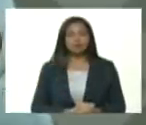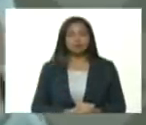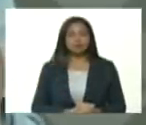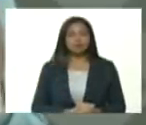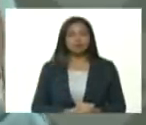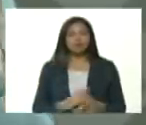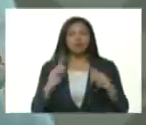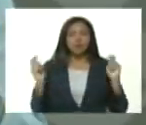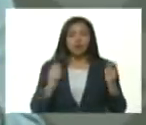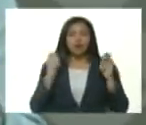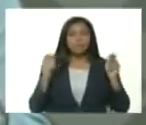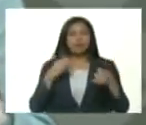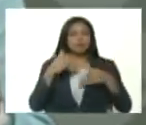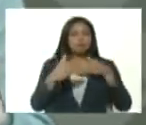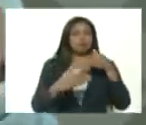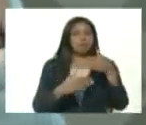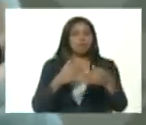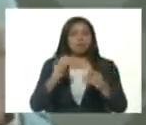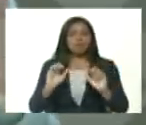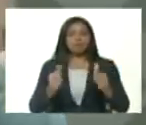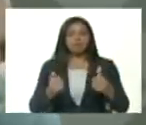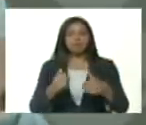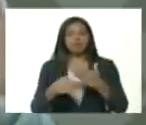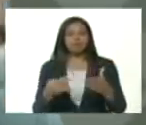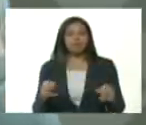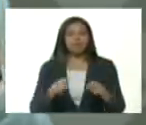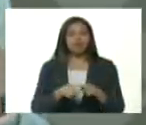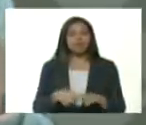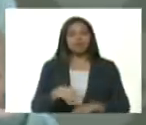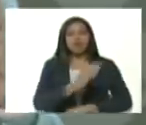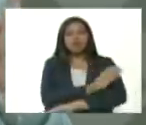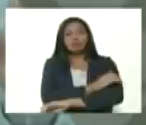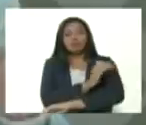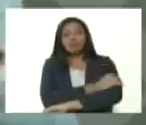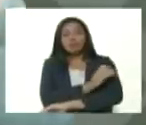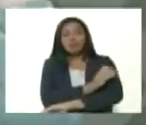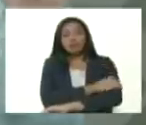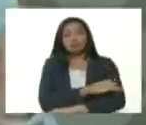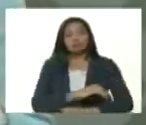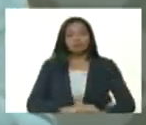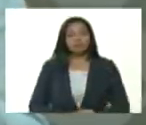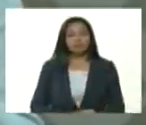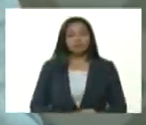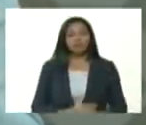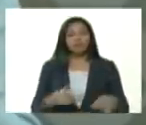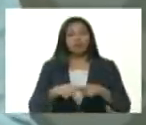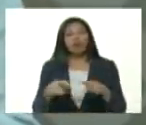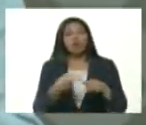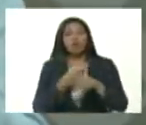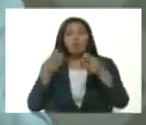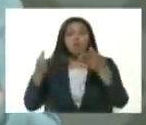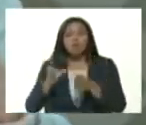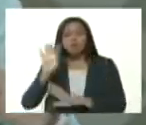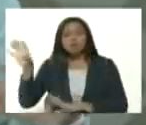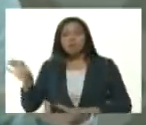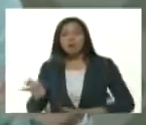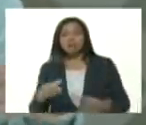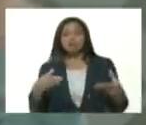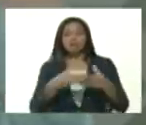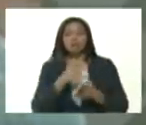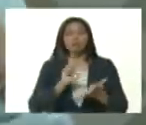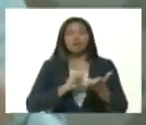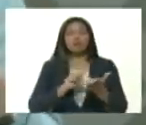una campaña que fue alimentada en sus inicios por la derecha extremista venezolana y por gobiernos de países del cartel de